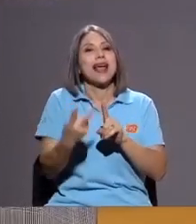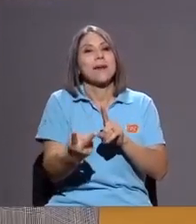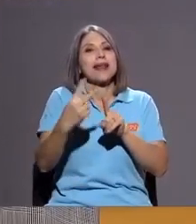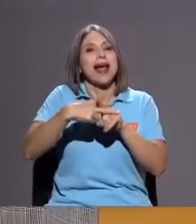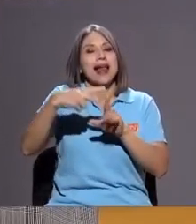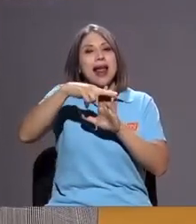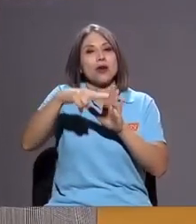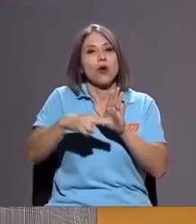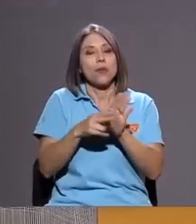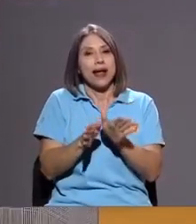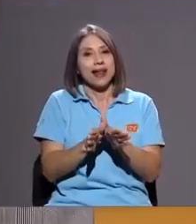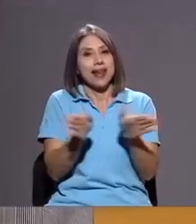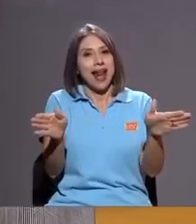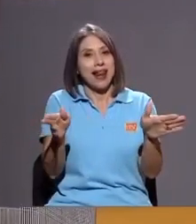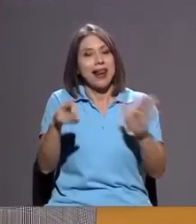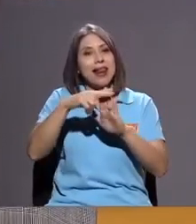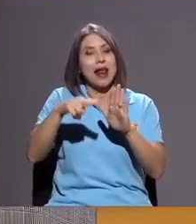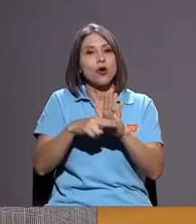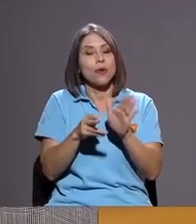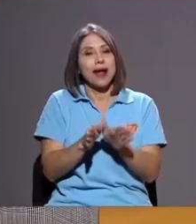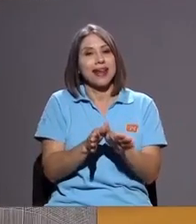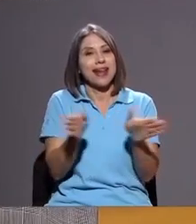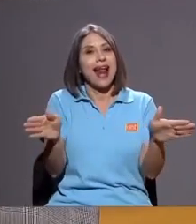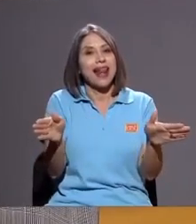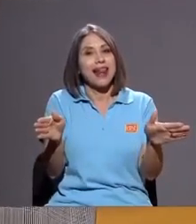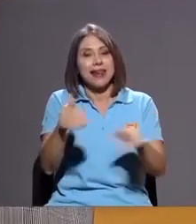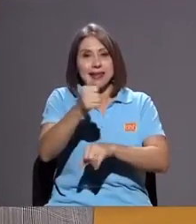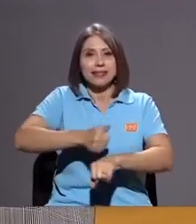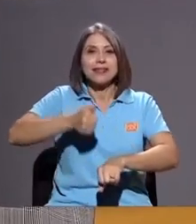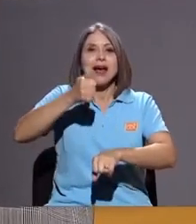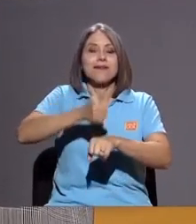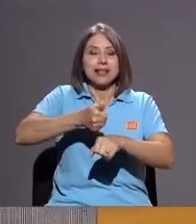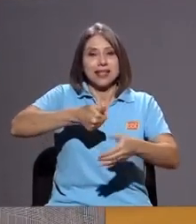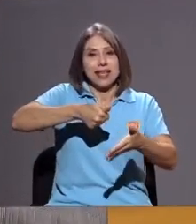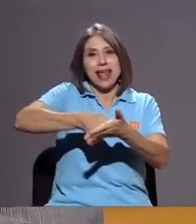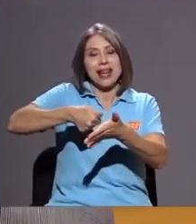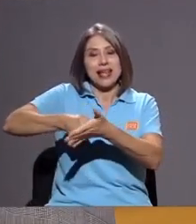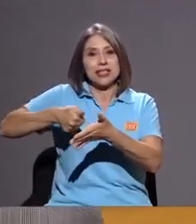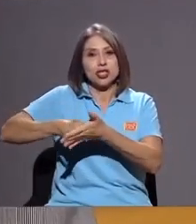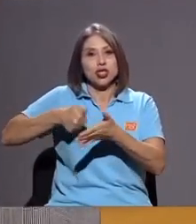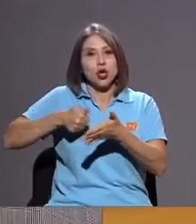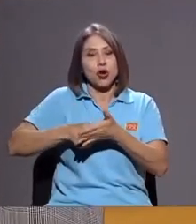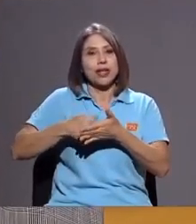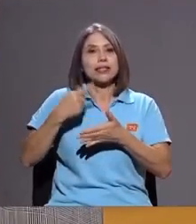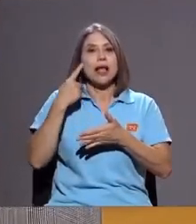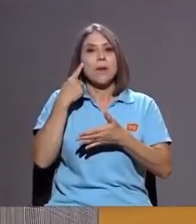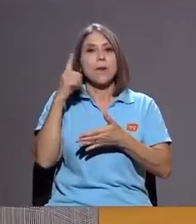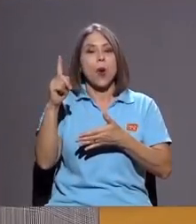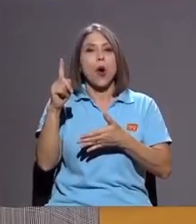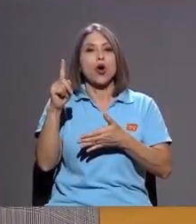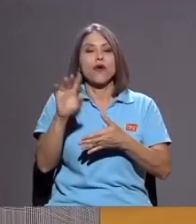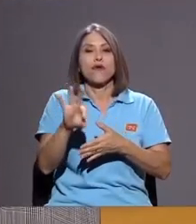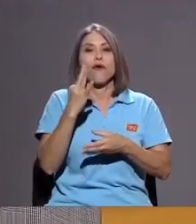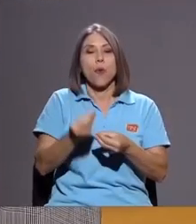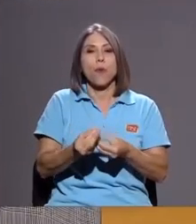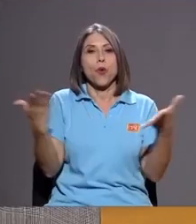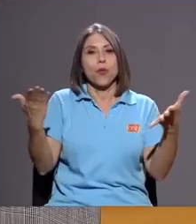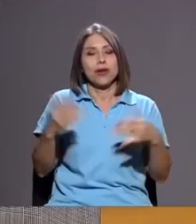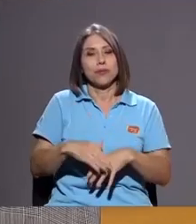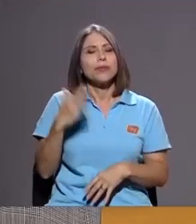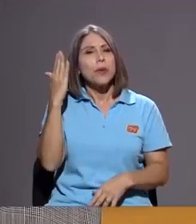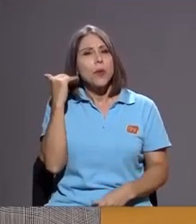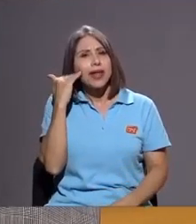norma general es la que establece que las elecciones son por voto público. ¿Por qué? Porque eso en el